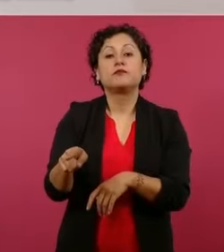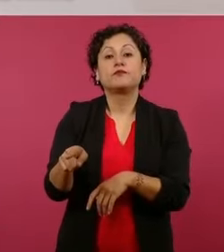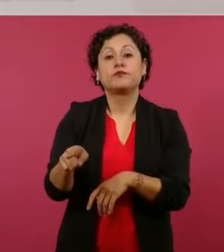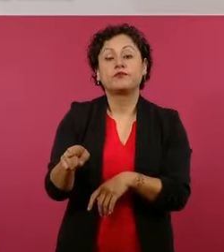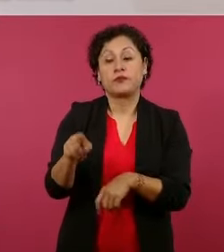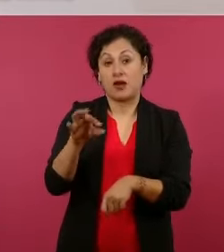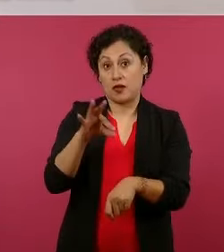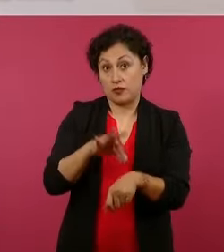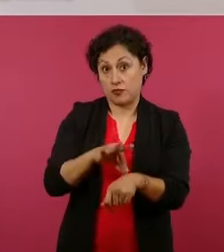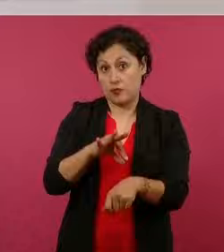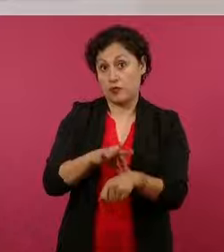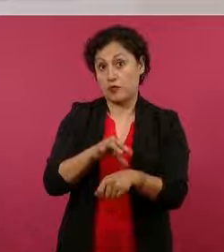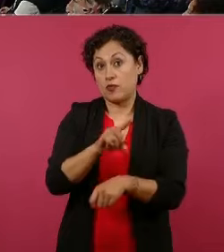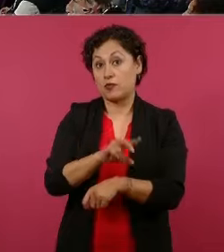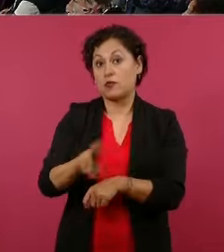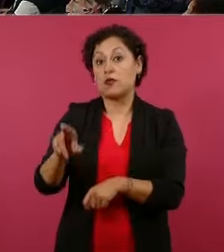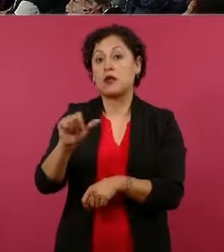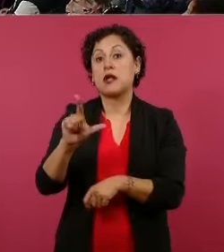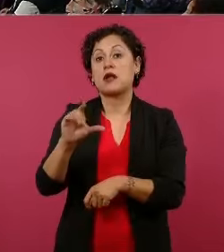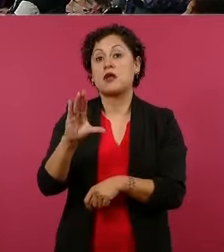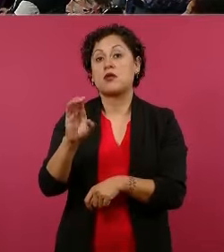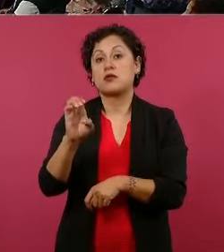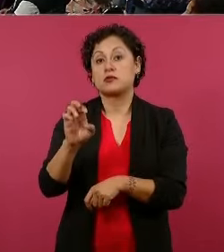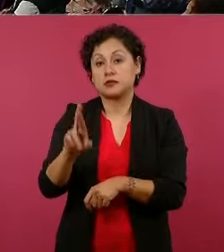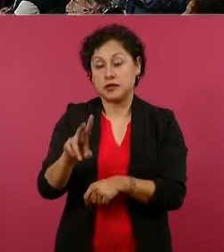alcoser y con el